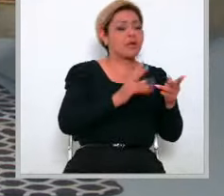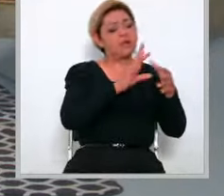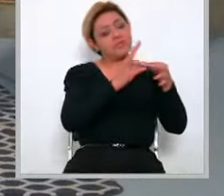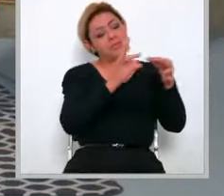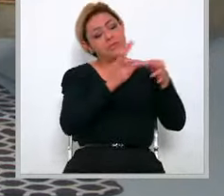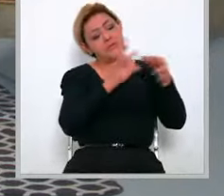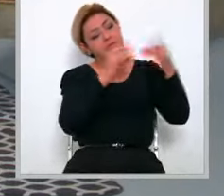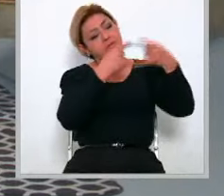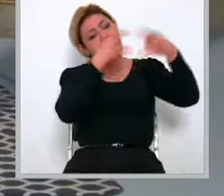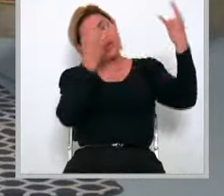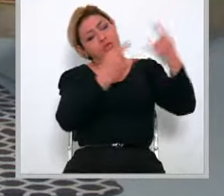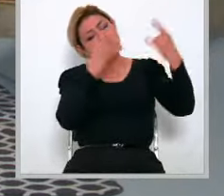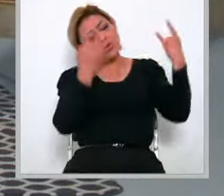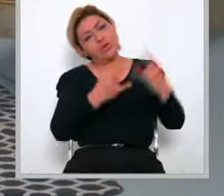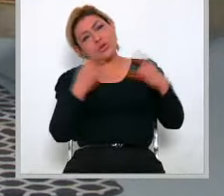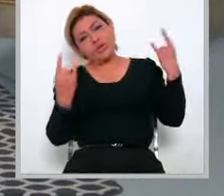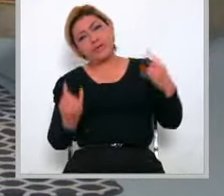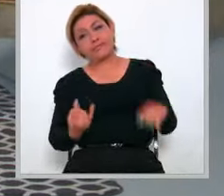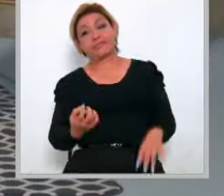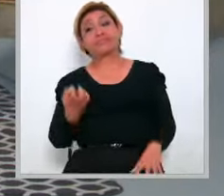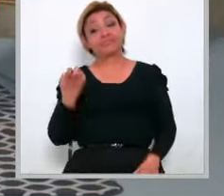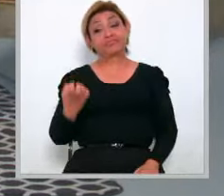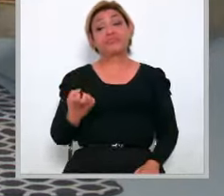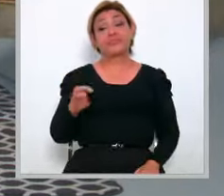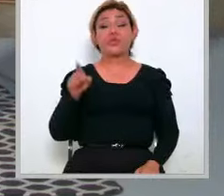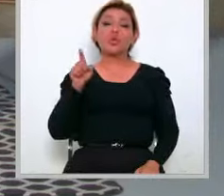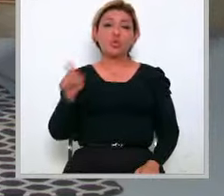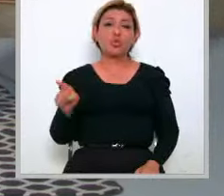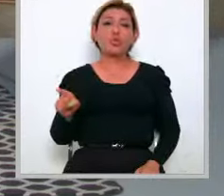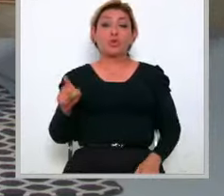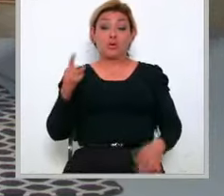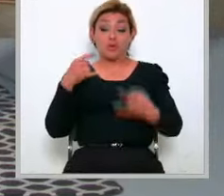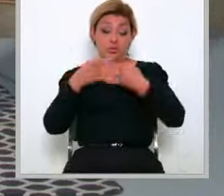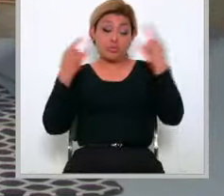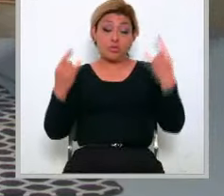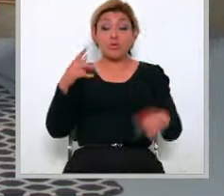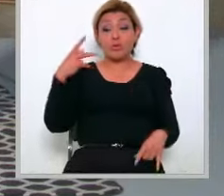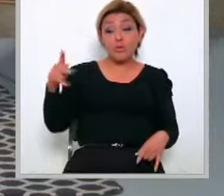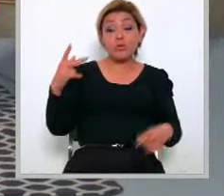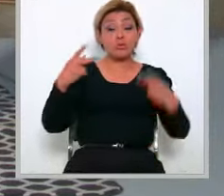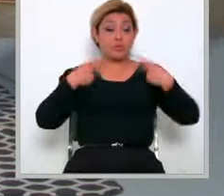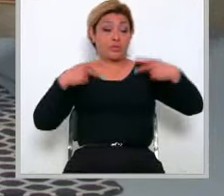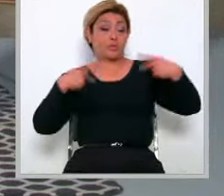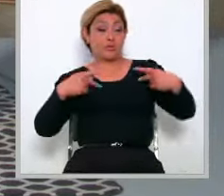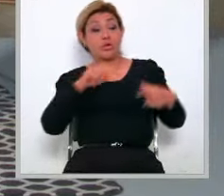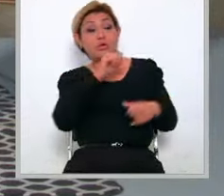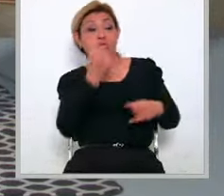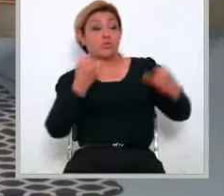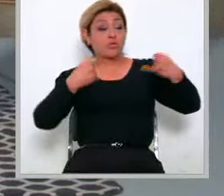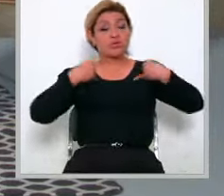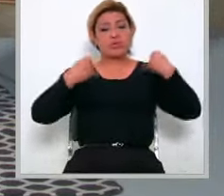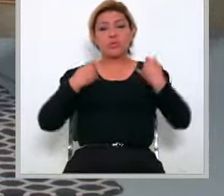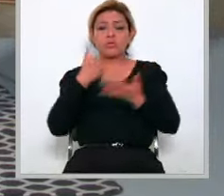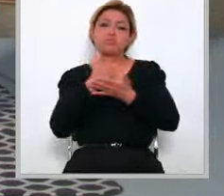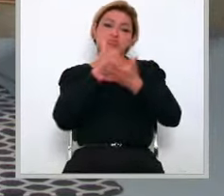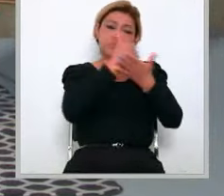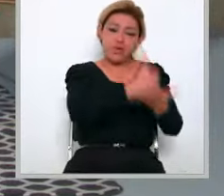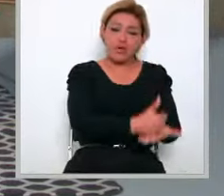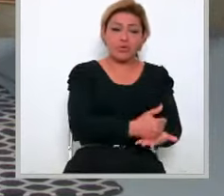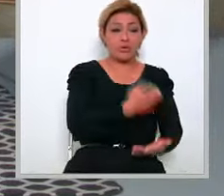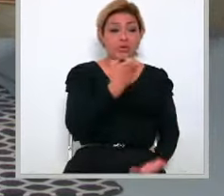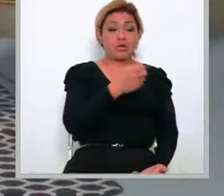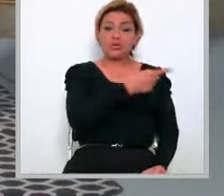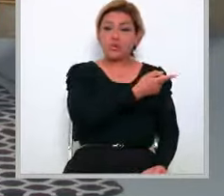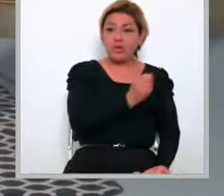pues creo que es muy importante que existan personas como tú que ayudan a fomentar ese tipo de derechos. De entrada, un aplauso gigante para ti, ¿o no, mi Sofi? Un aplauso